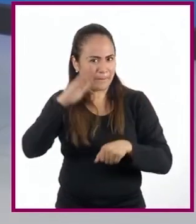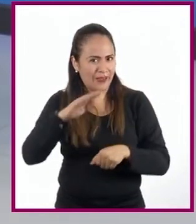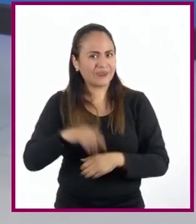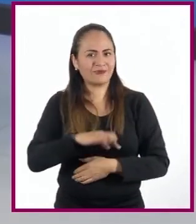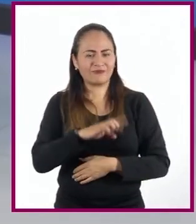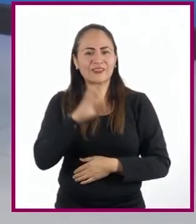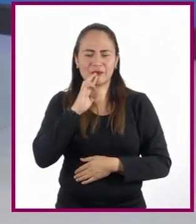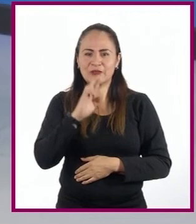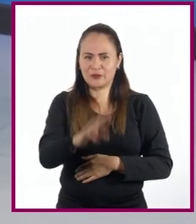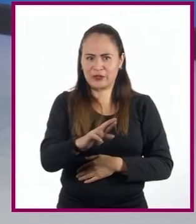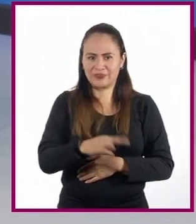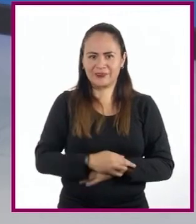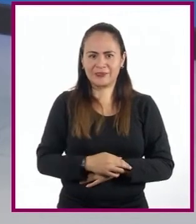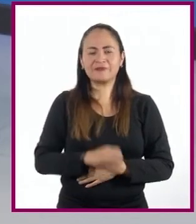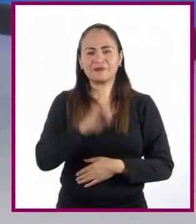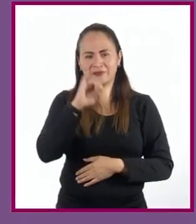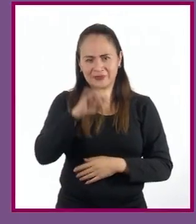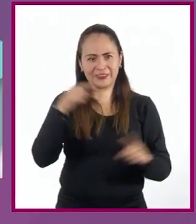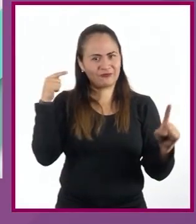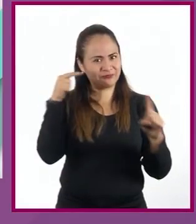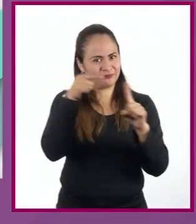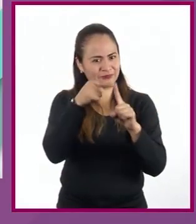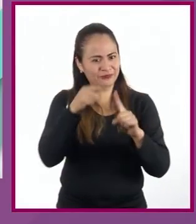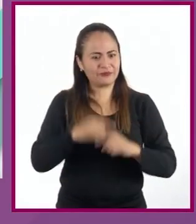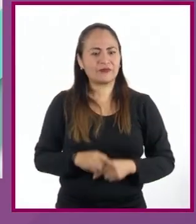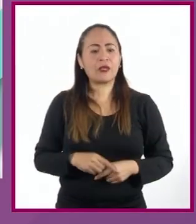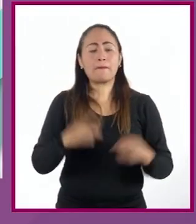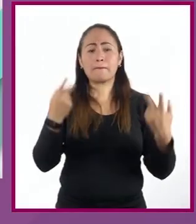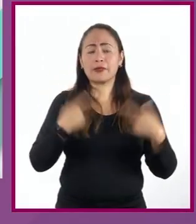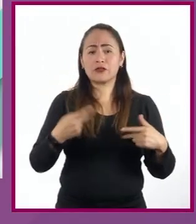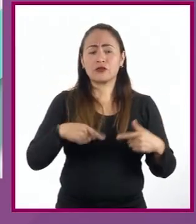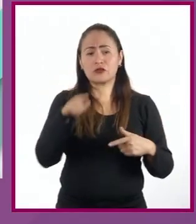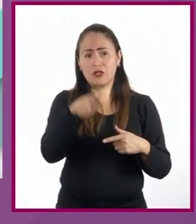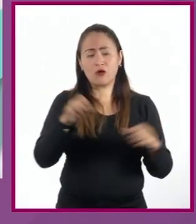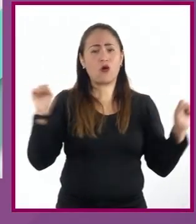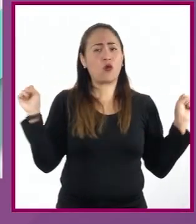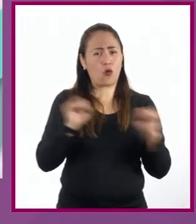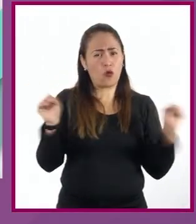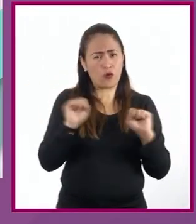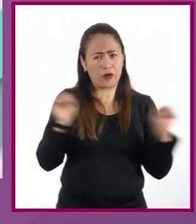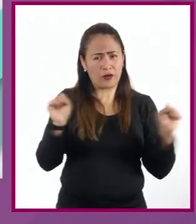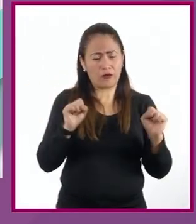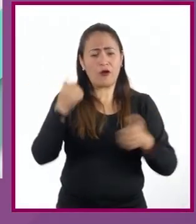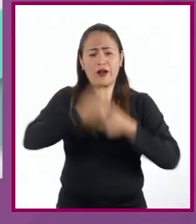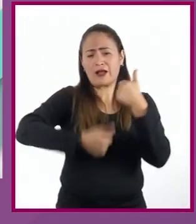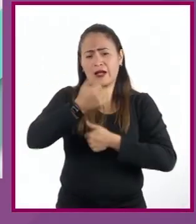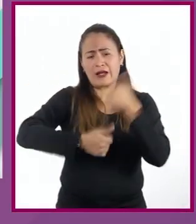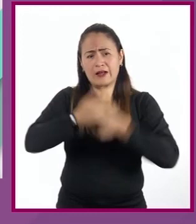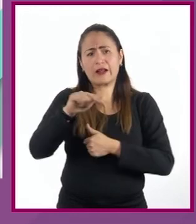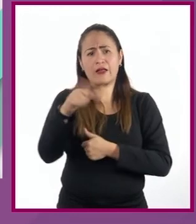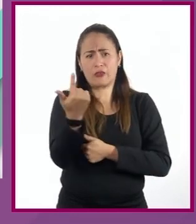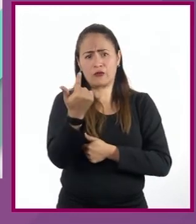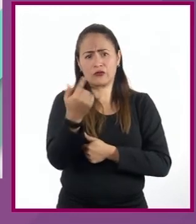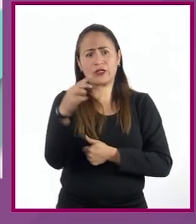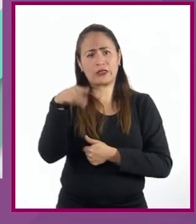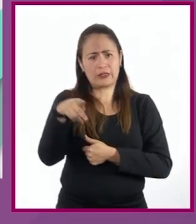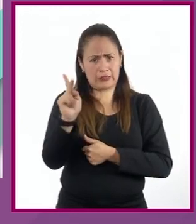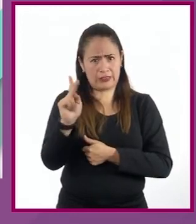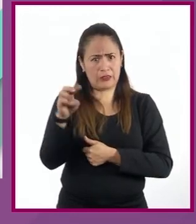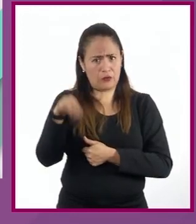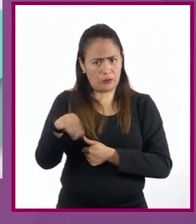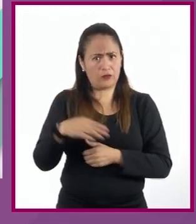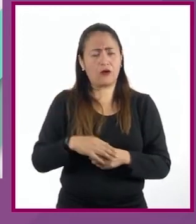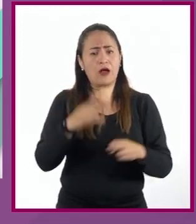idea. Vayamos a otro reto. Un corredor participa en una carrera de 12 kilómetros. Hasta ahora